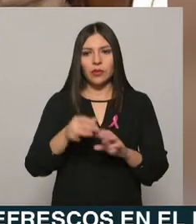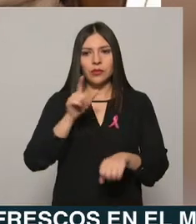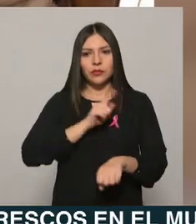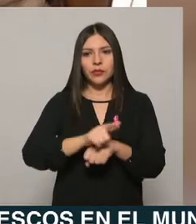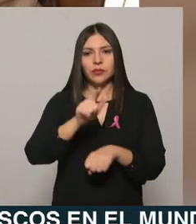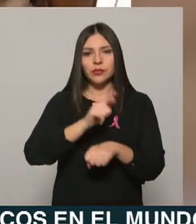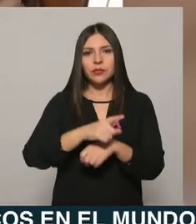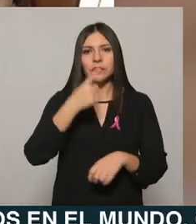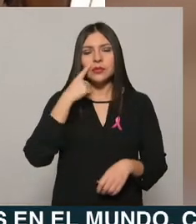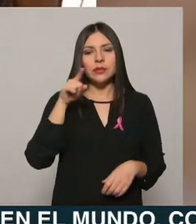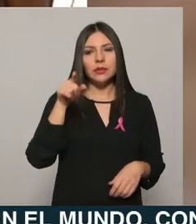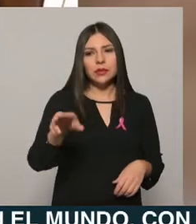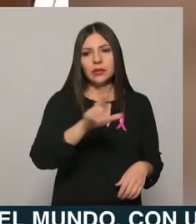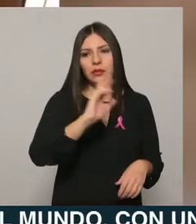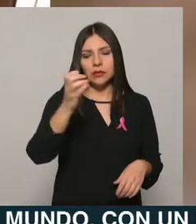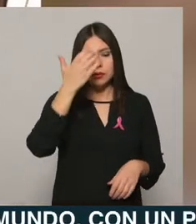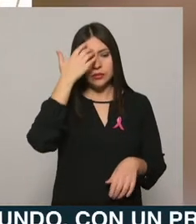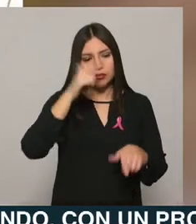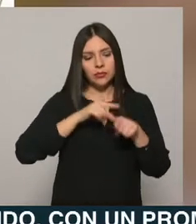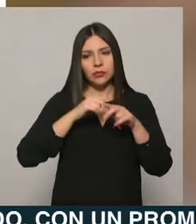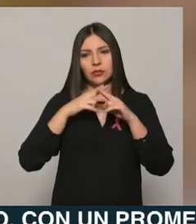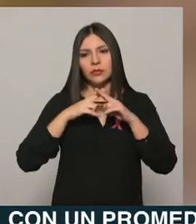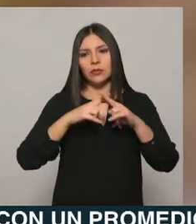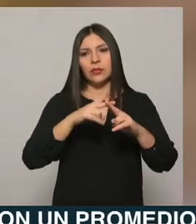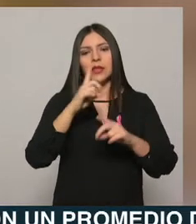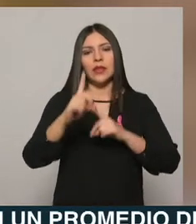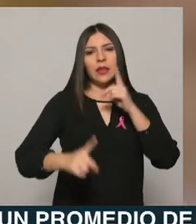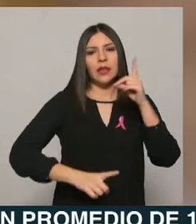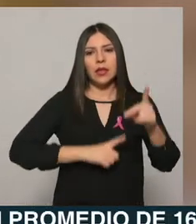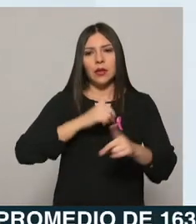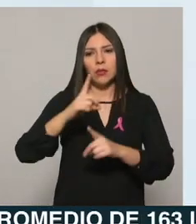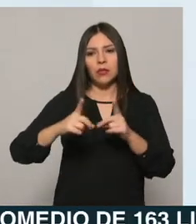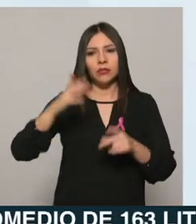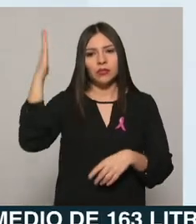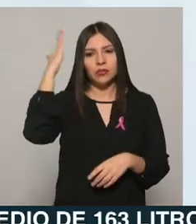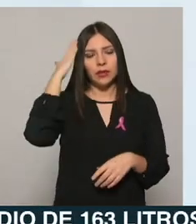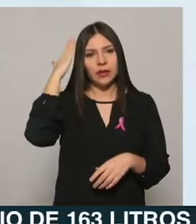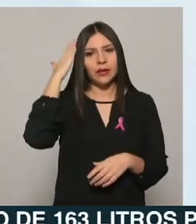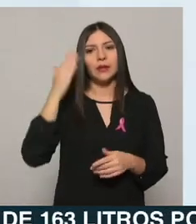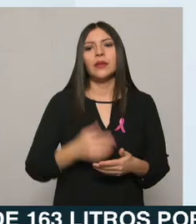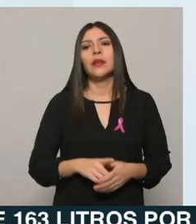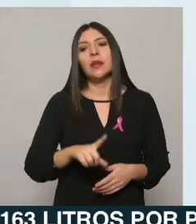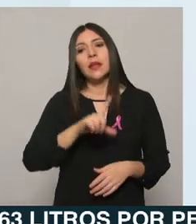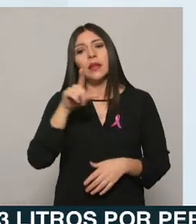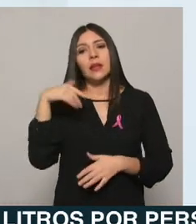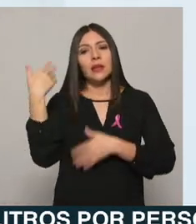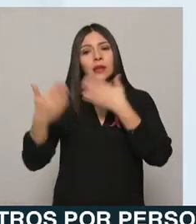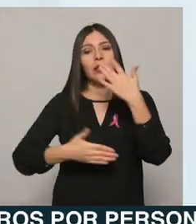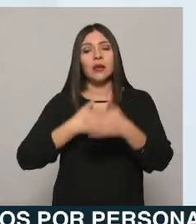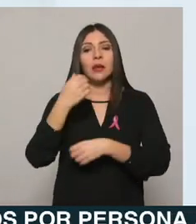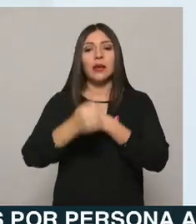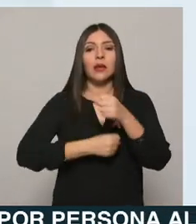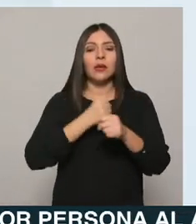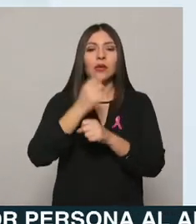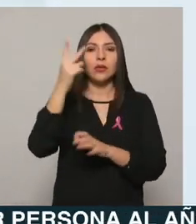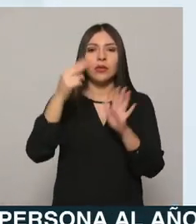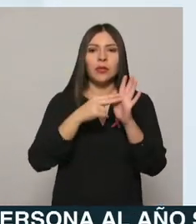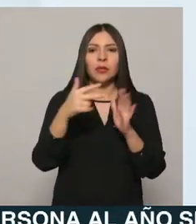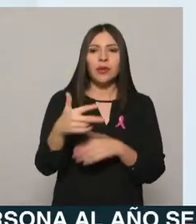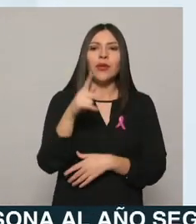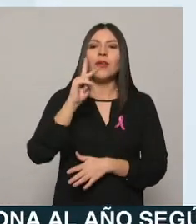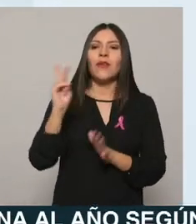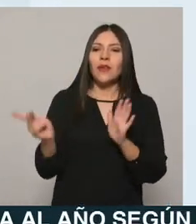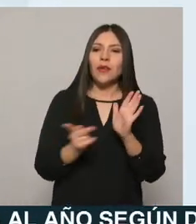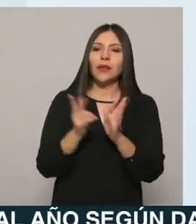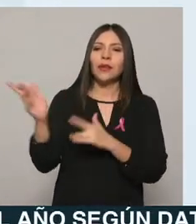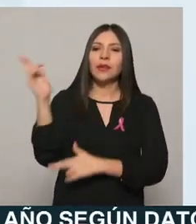en reconocimiento por su trayectoria como deportista y dirigente. En el 2013, Basilio regresó al estadio de